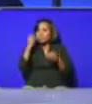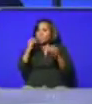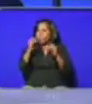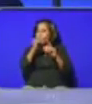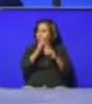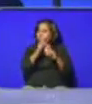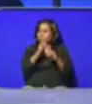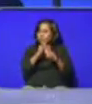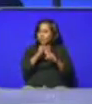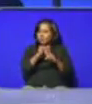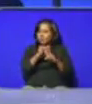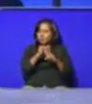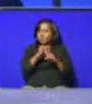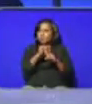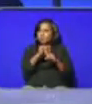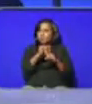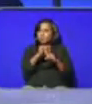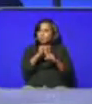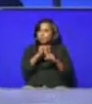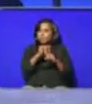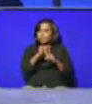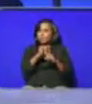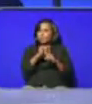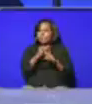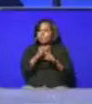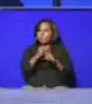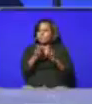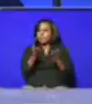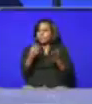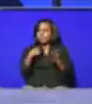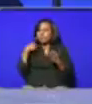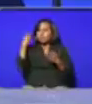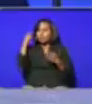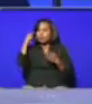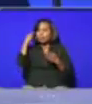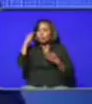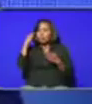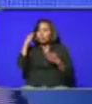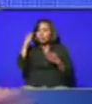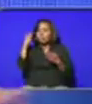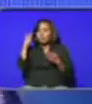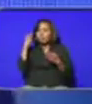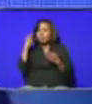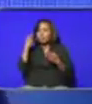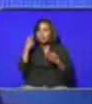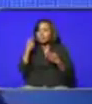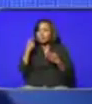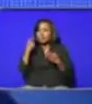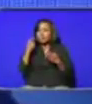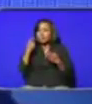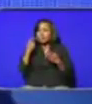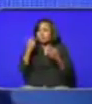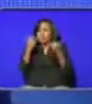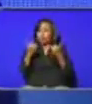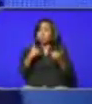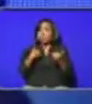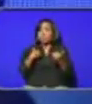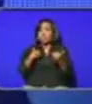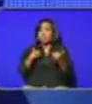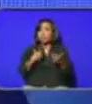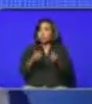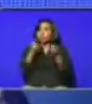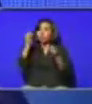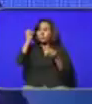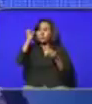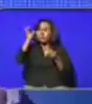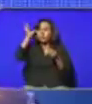hablado respecto a por qué el ICSE tiene que ser diferente, yo pienso que hemos acumulado tal cantidad de conocimiento acerca de